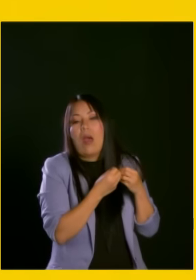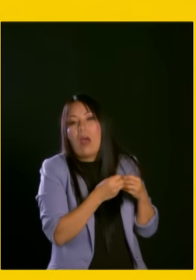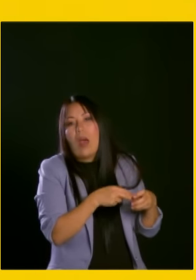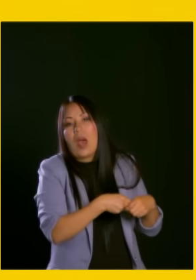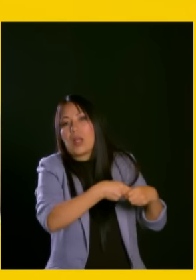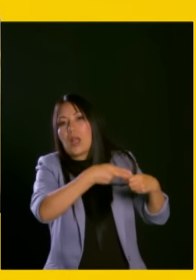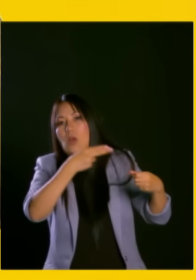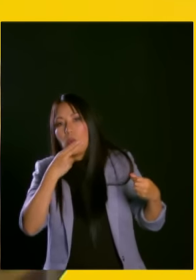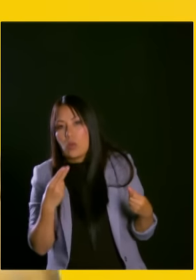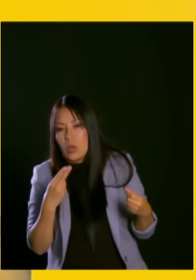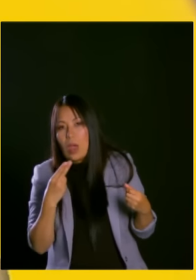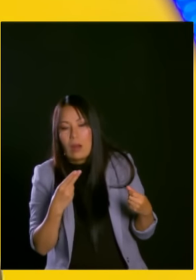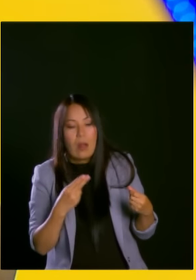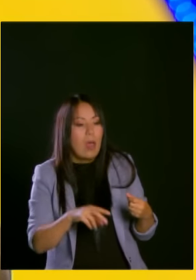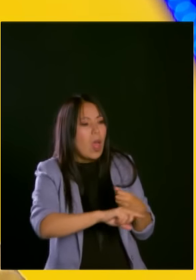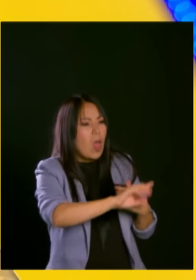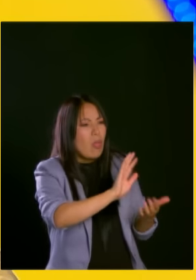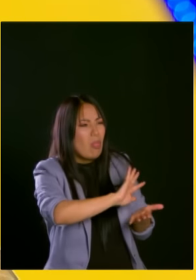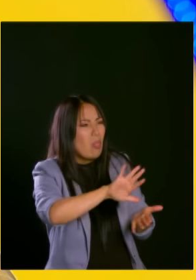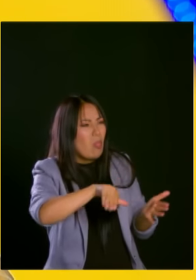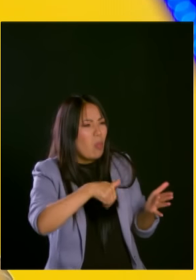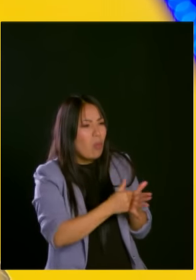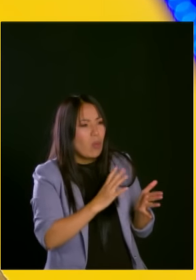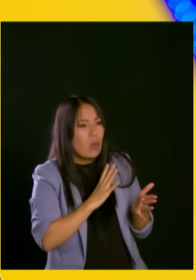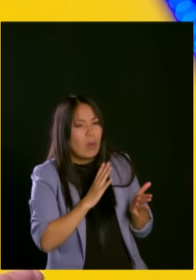a todo lo que posee, no puede.